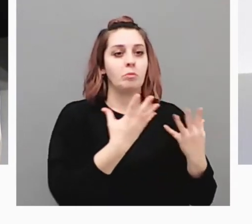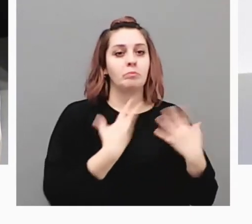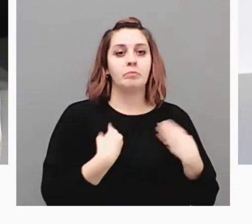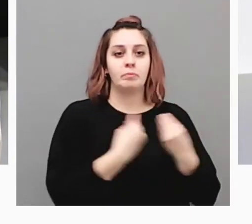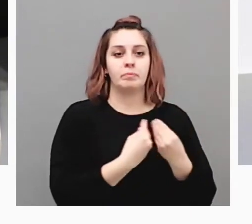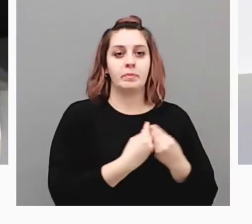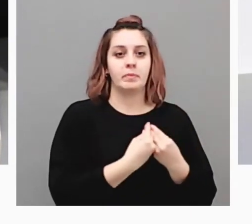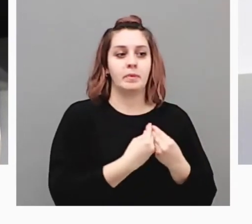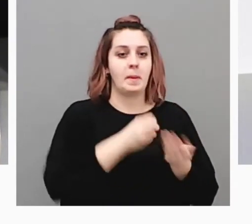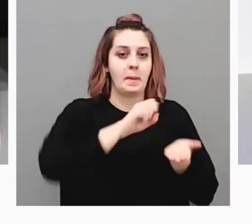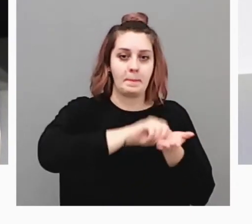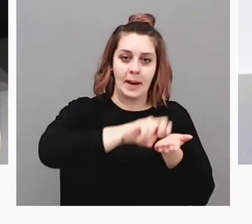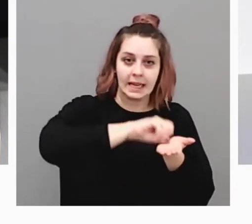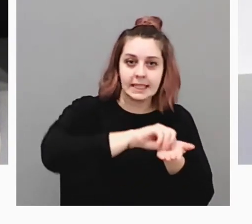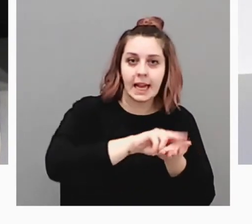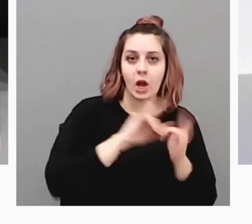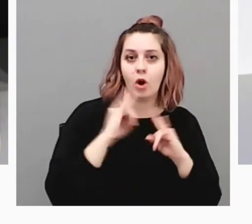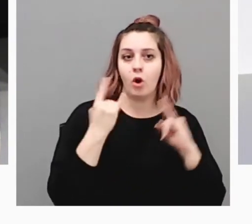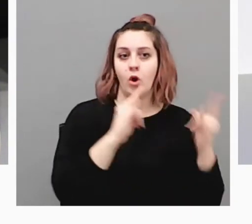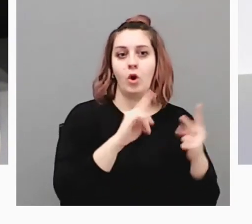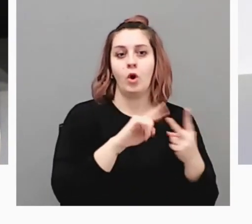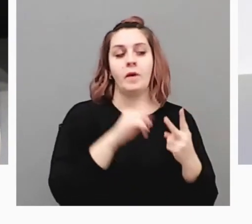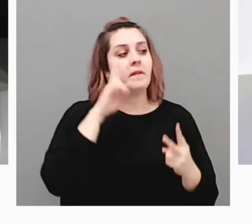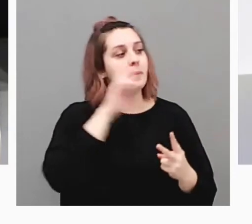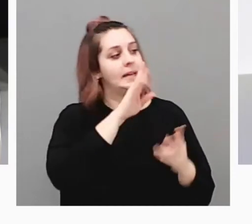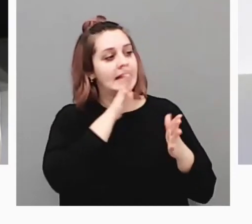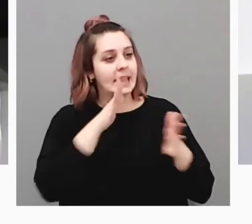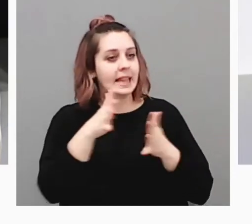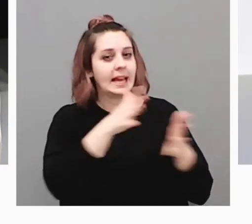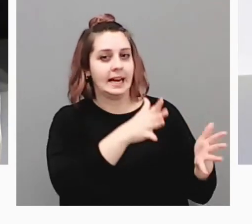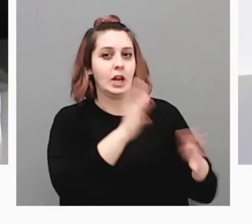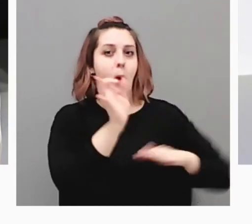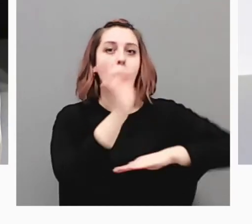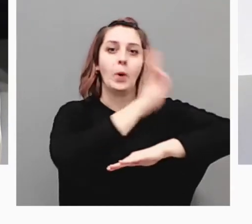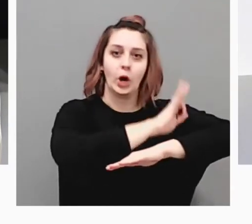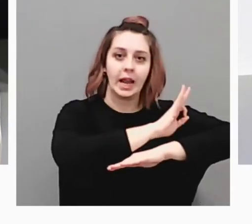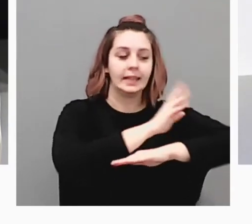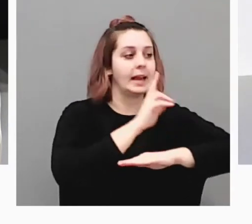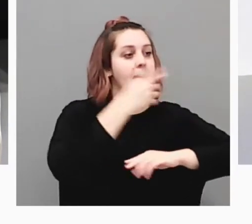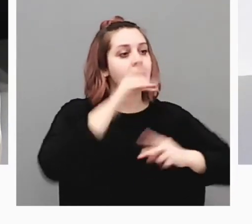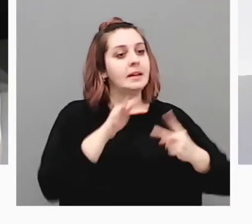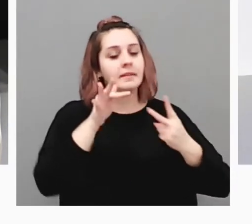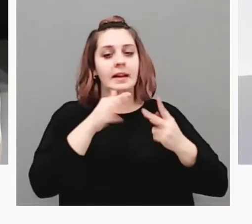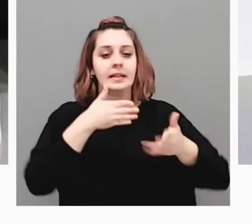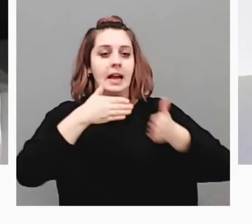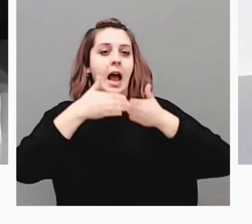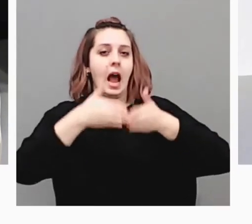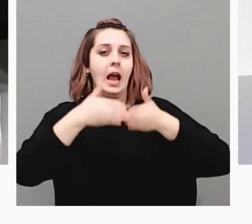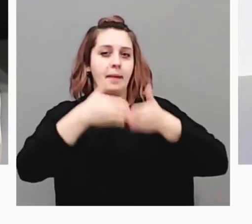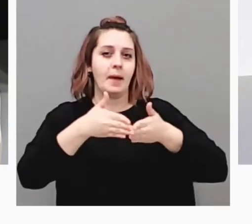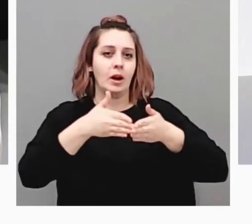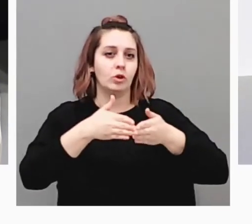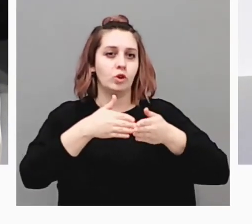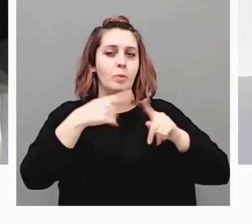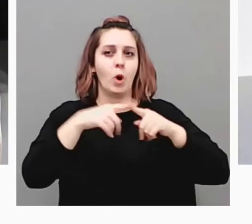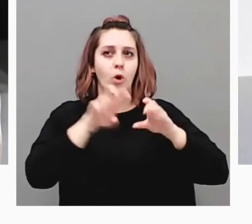es el paseo, las vistas del río, las vistas del poniente, y al mismo tiempo estás viendo cómo los barcos cargan y descargan las mercancías, o cómo